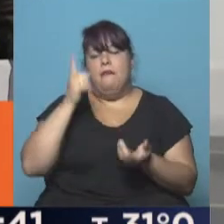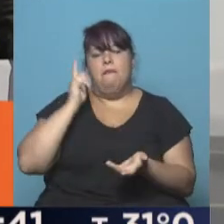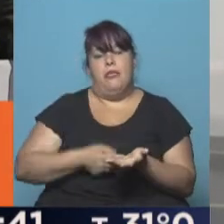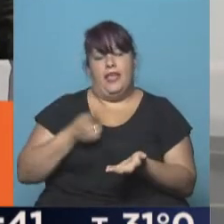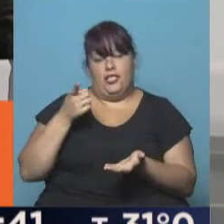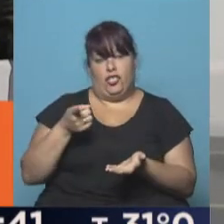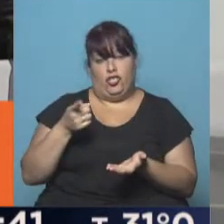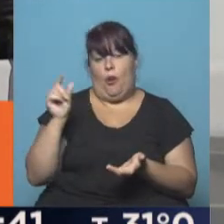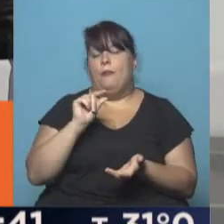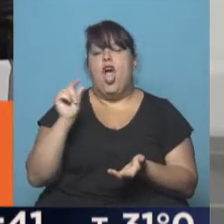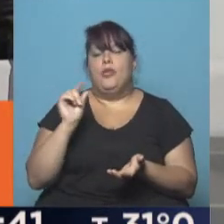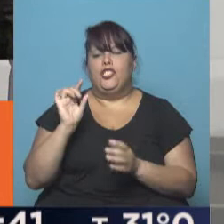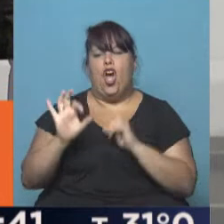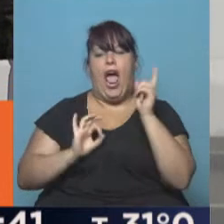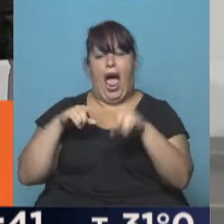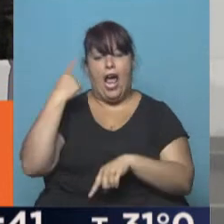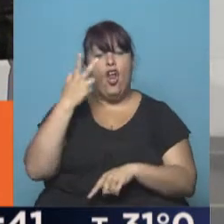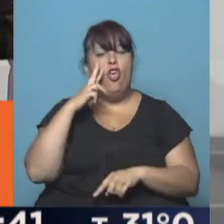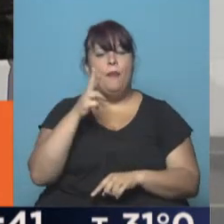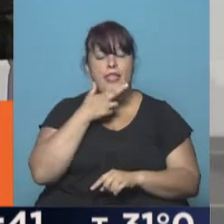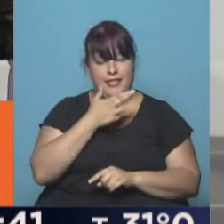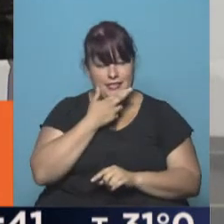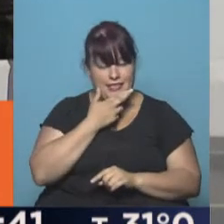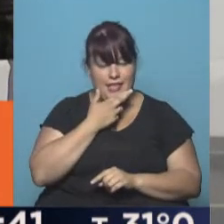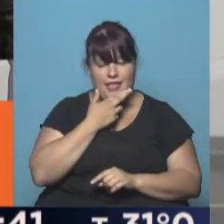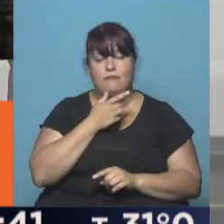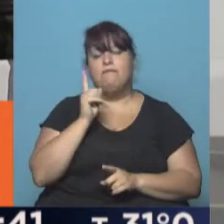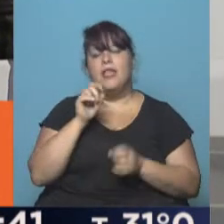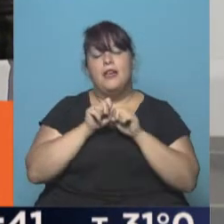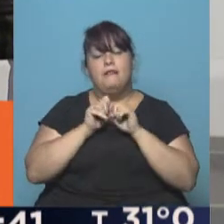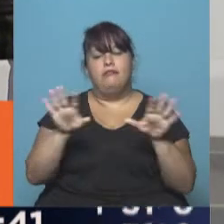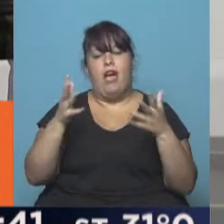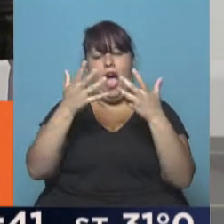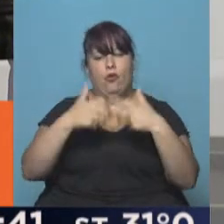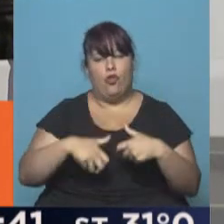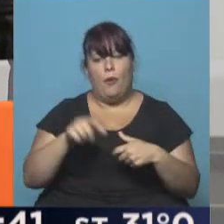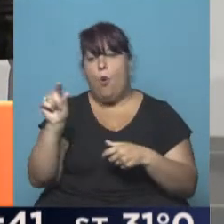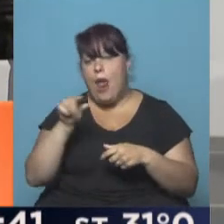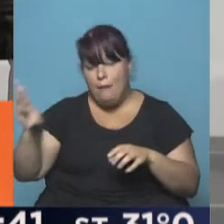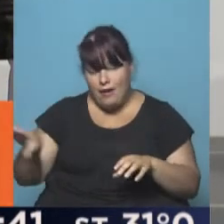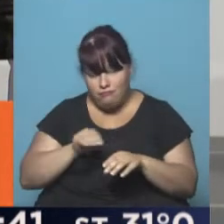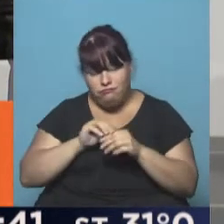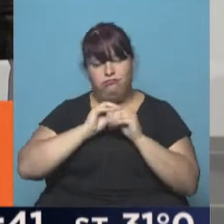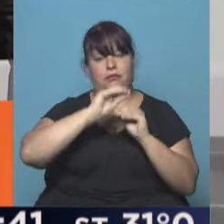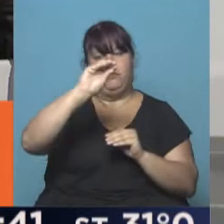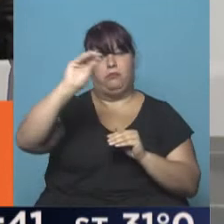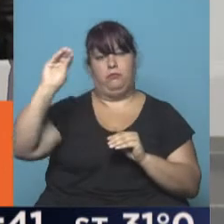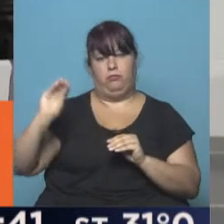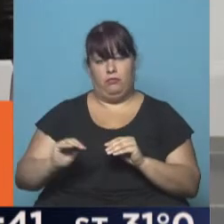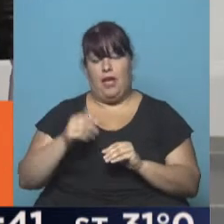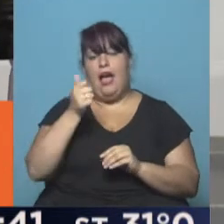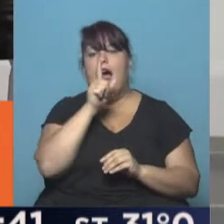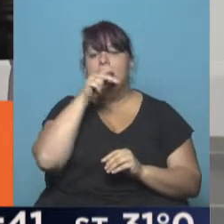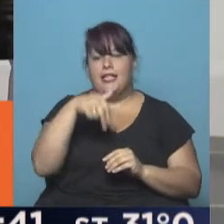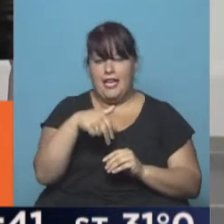decisión transitoria para el año 2017 de una distribución automática de una parte de estos fondos de